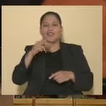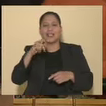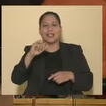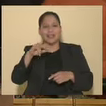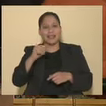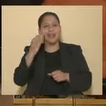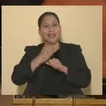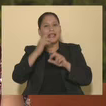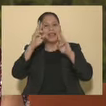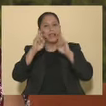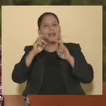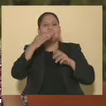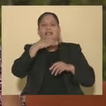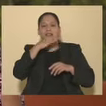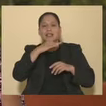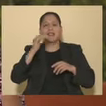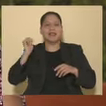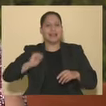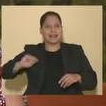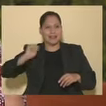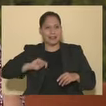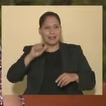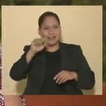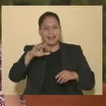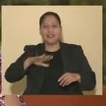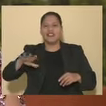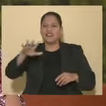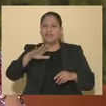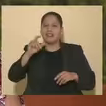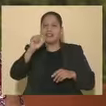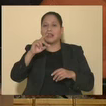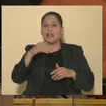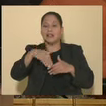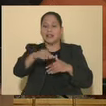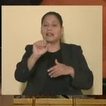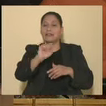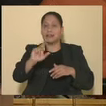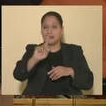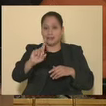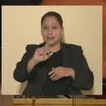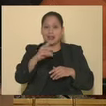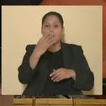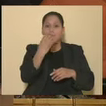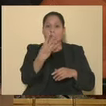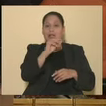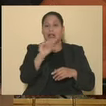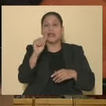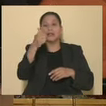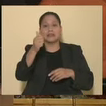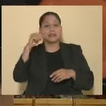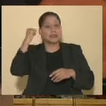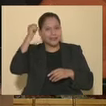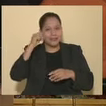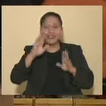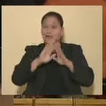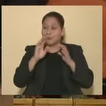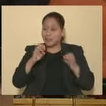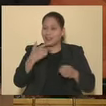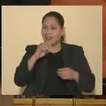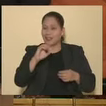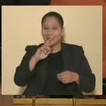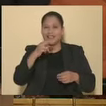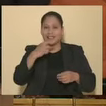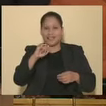pues para hablarnos del Festival Medieval que se va a llevar a cabo este fin de semana del 4 al 6 de abril. ¿Cómo estás, Georgina?